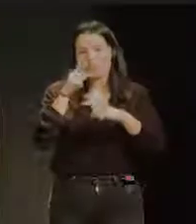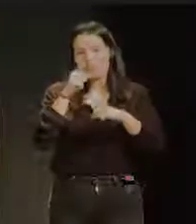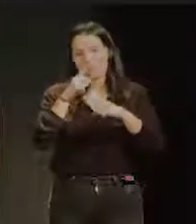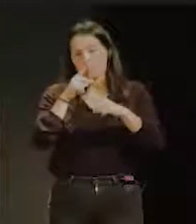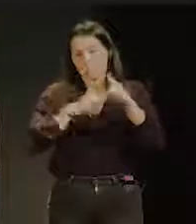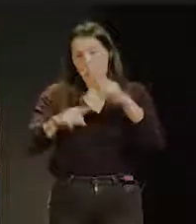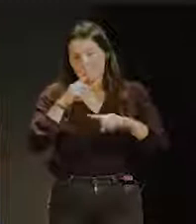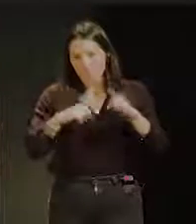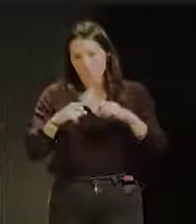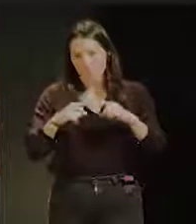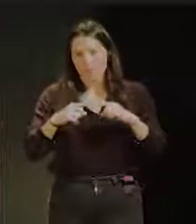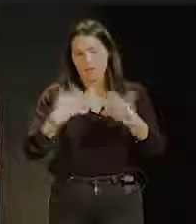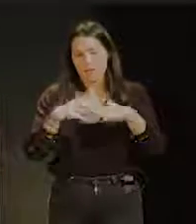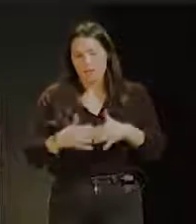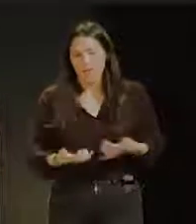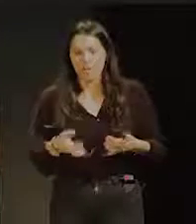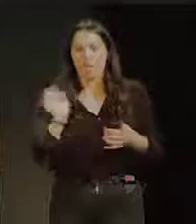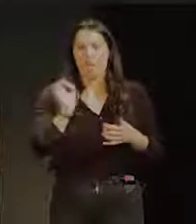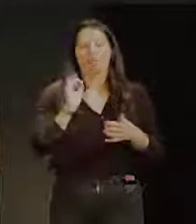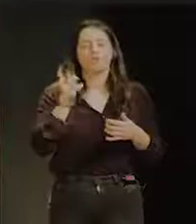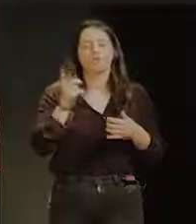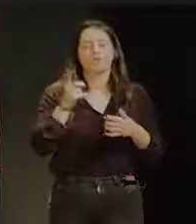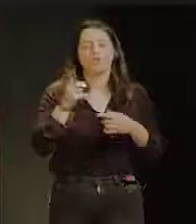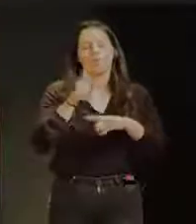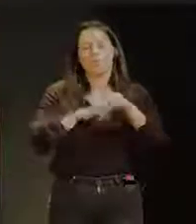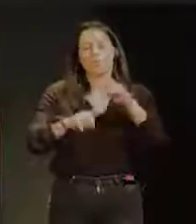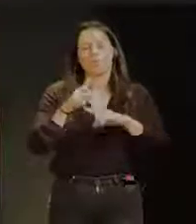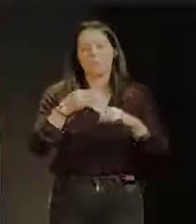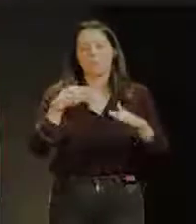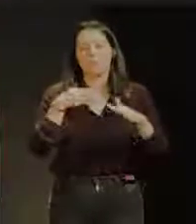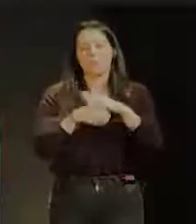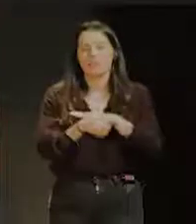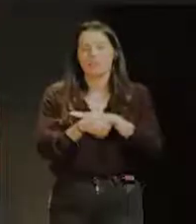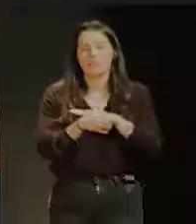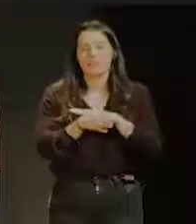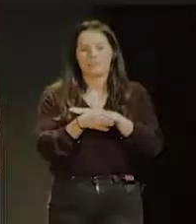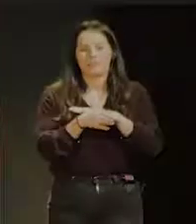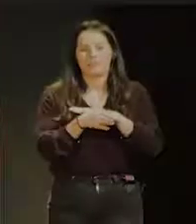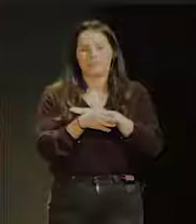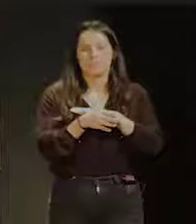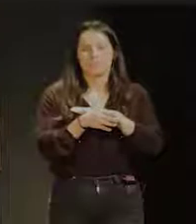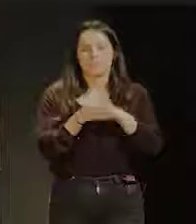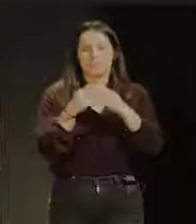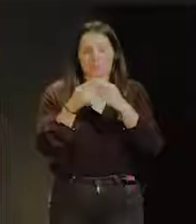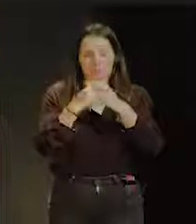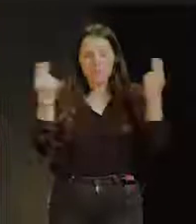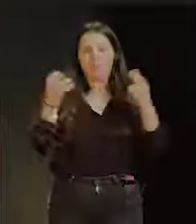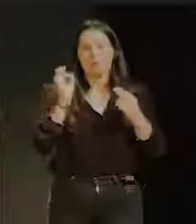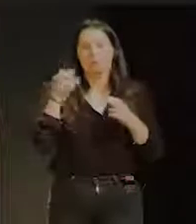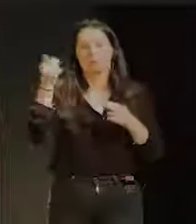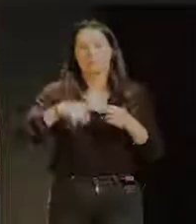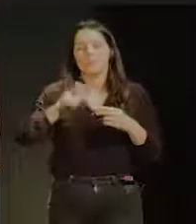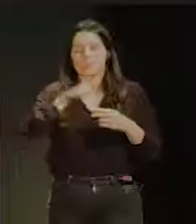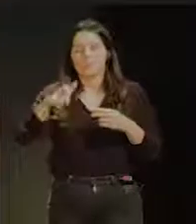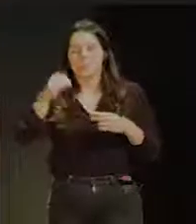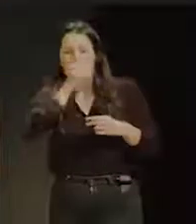en general con personas, o sea, como no solo la accesibilidad está pensada para la gente como público, sino también como artistas,